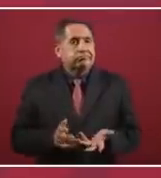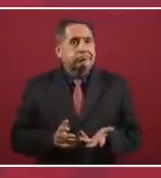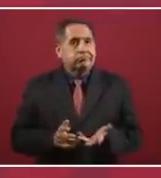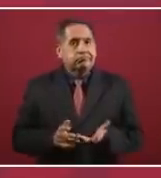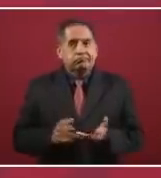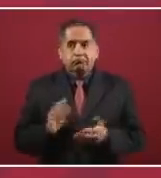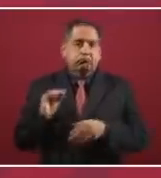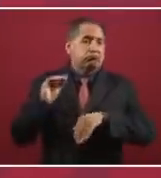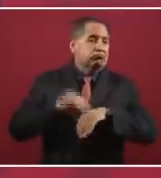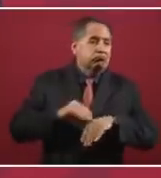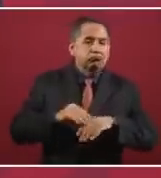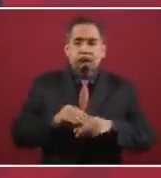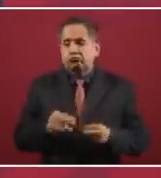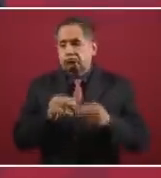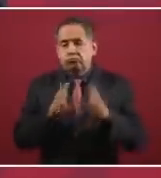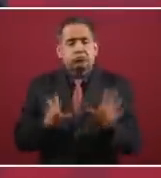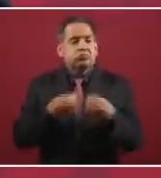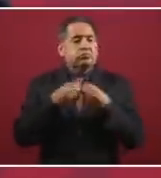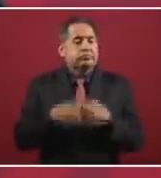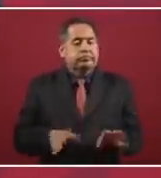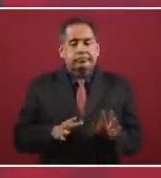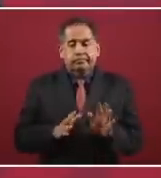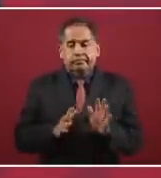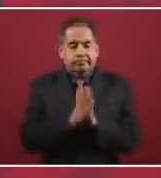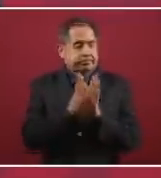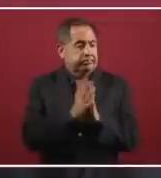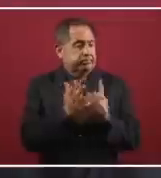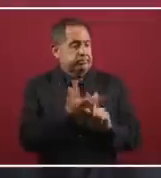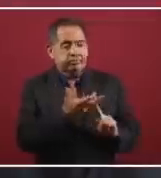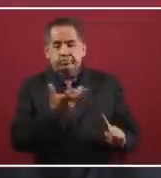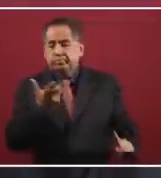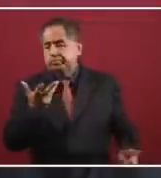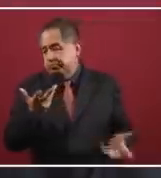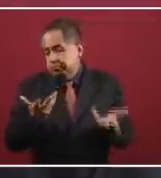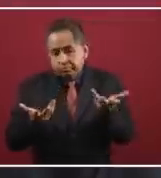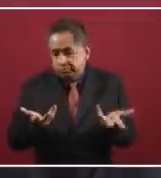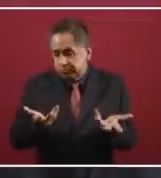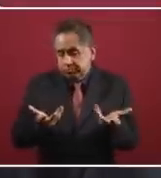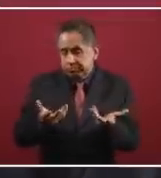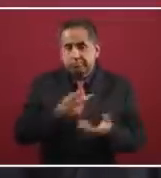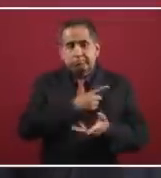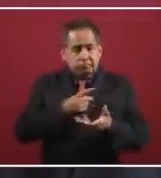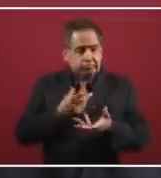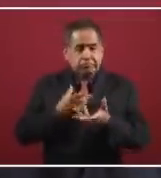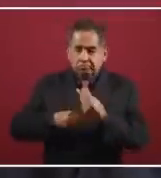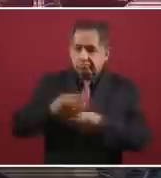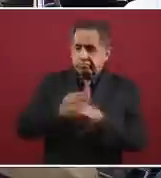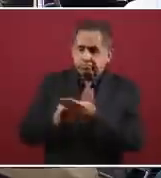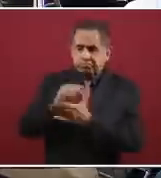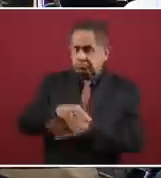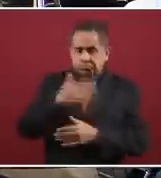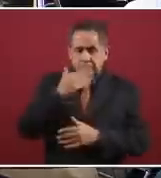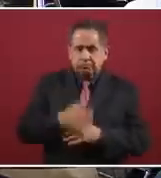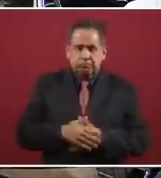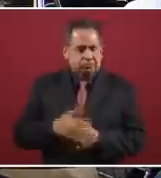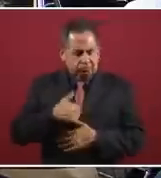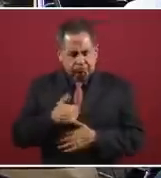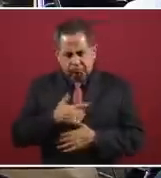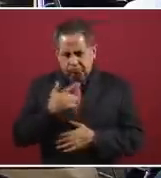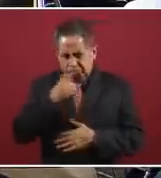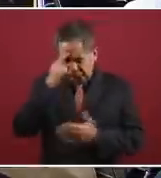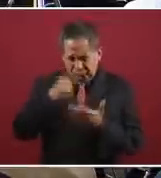de estar en el mercado o pierde la participación de mercado que tenía porque otros sí lo van a hacer. Entonces, yo estoy